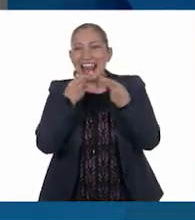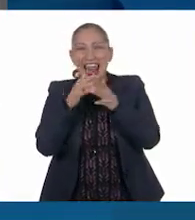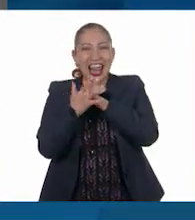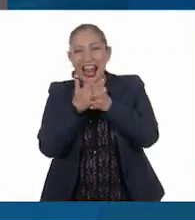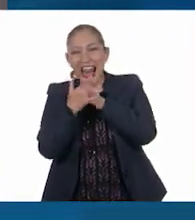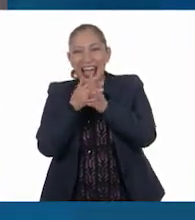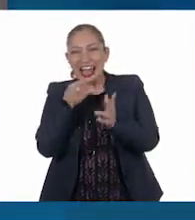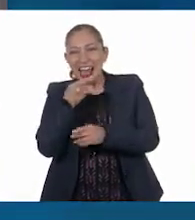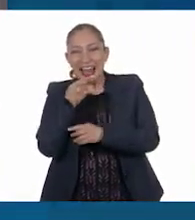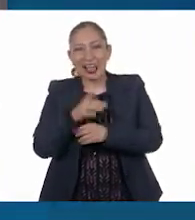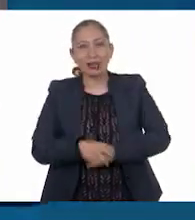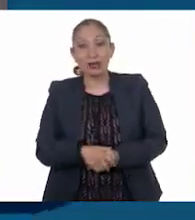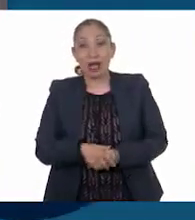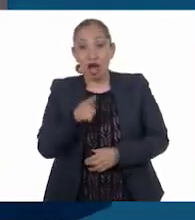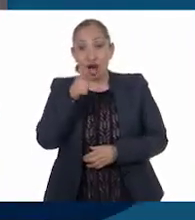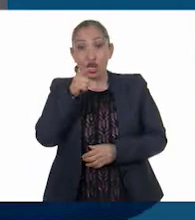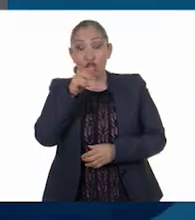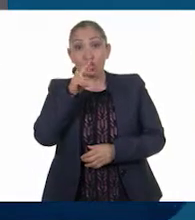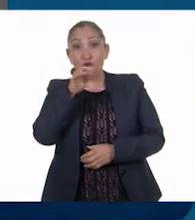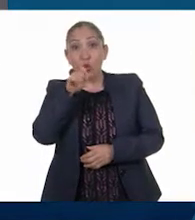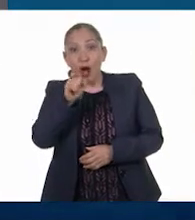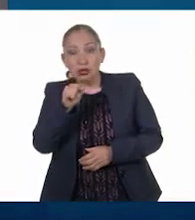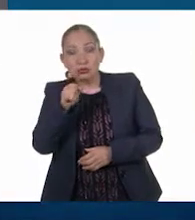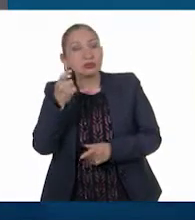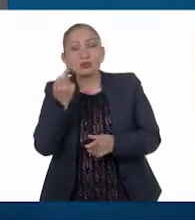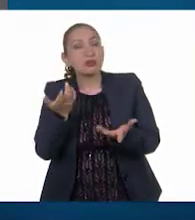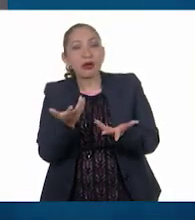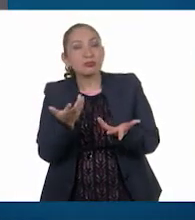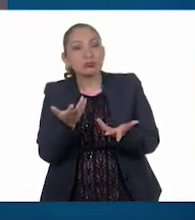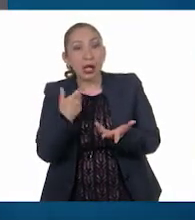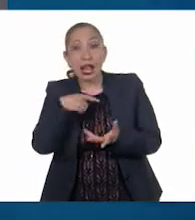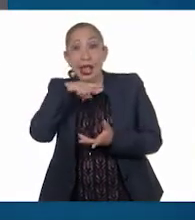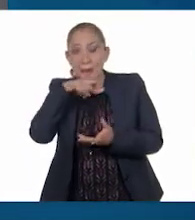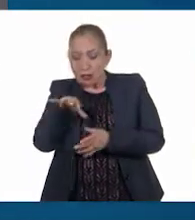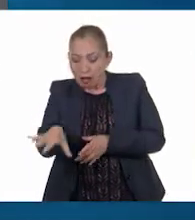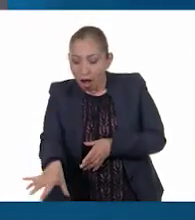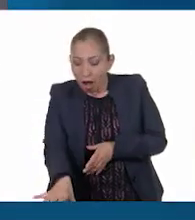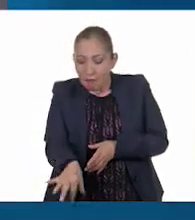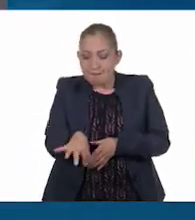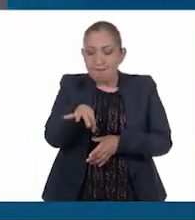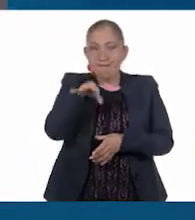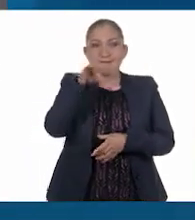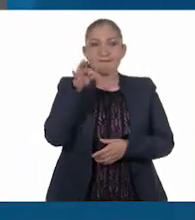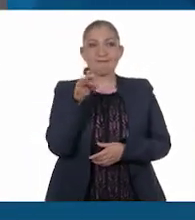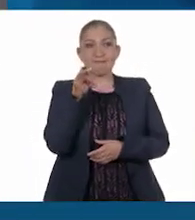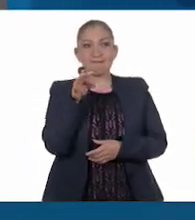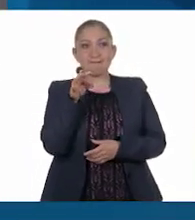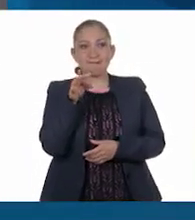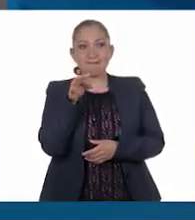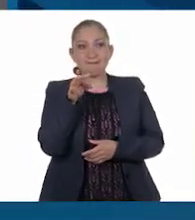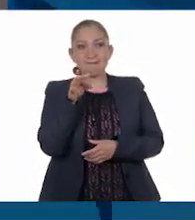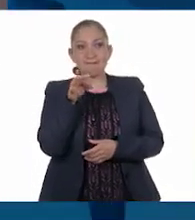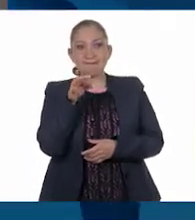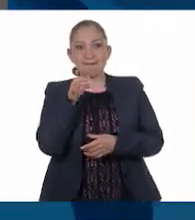andasme. Trucas, entonces, fue por el lápiz. Lo agarró.